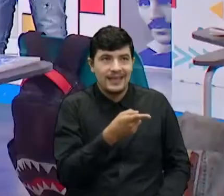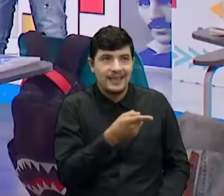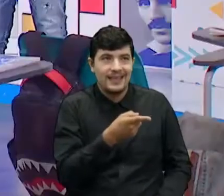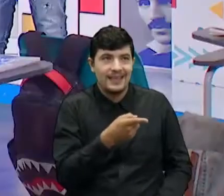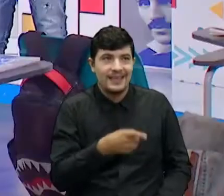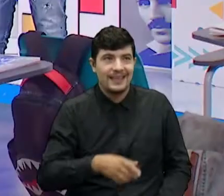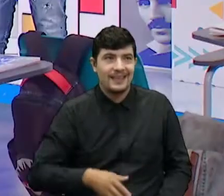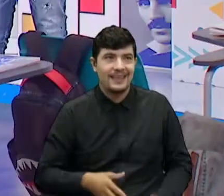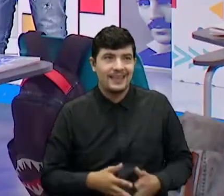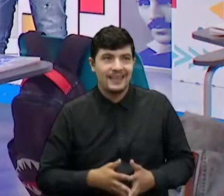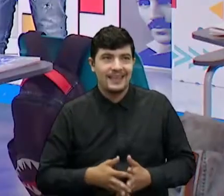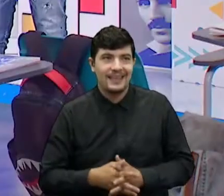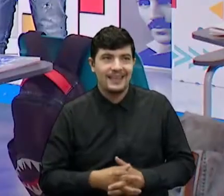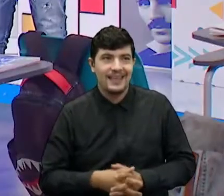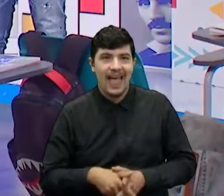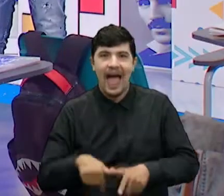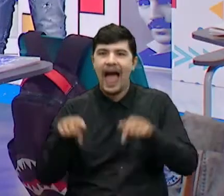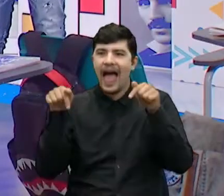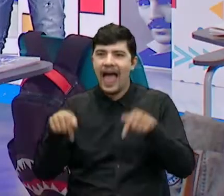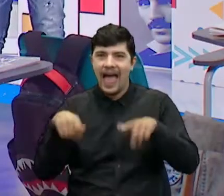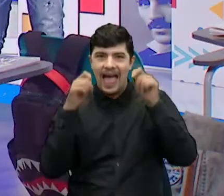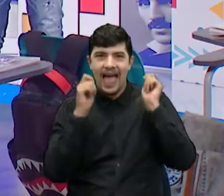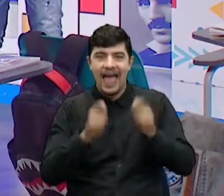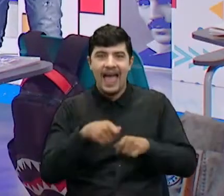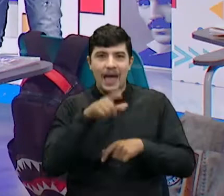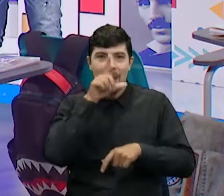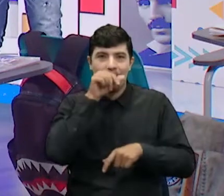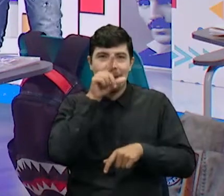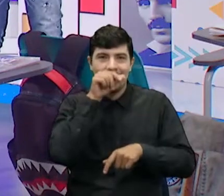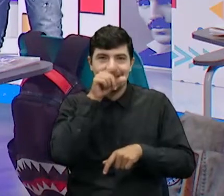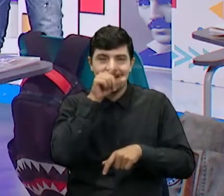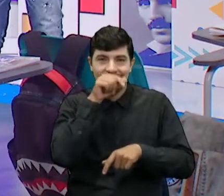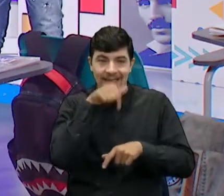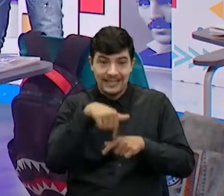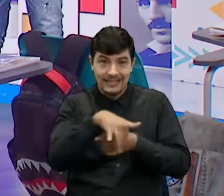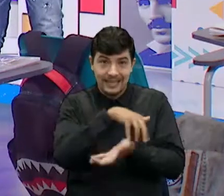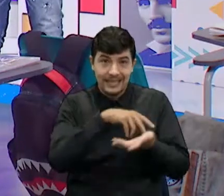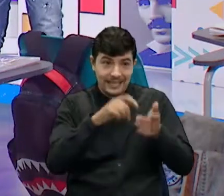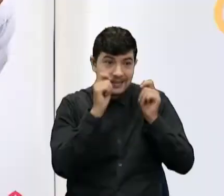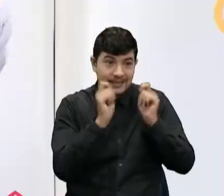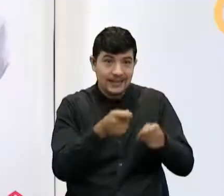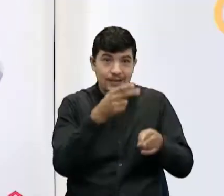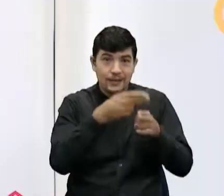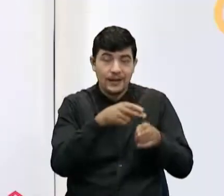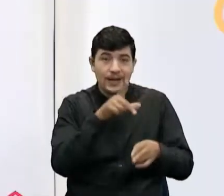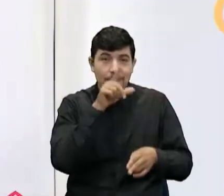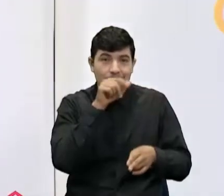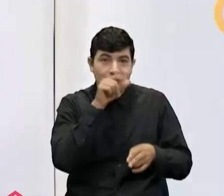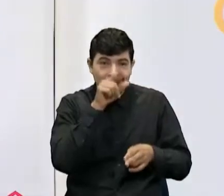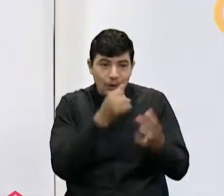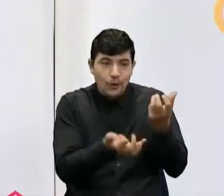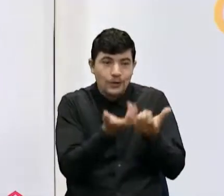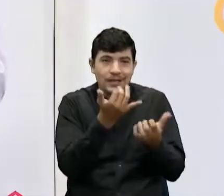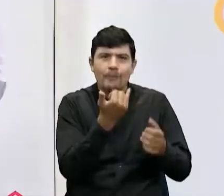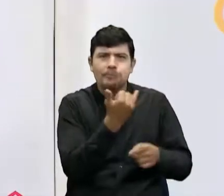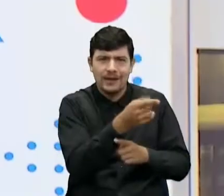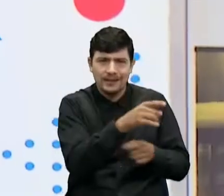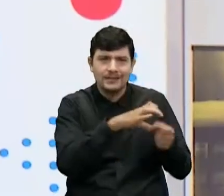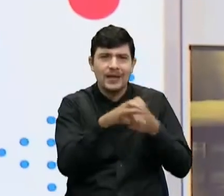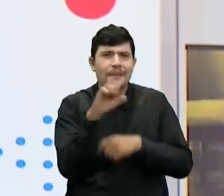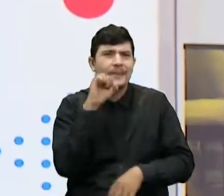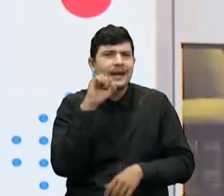Ah, aquí se le llama el pajarito cocinero Acá en Santander se le llama pajarito cocinero En Barranca Bermeja, exactamente Son muy